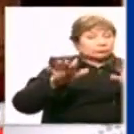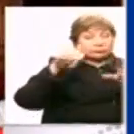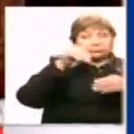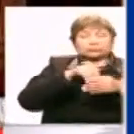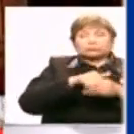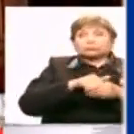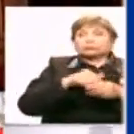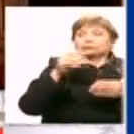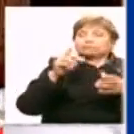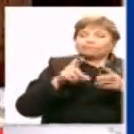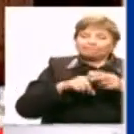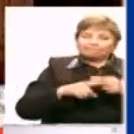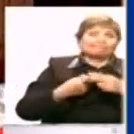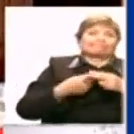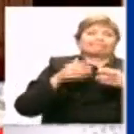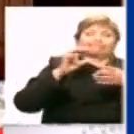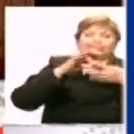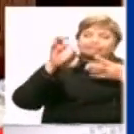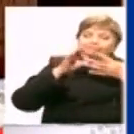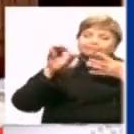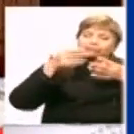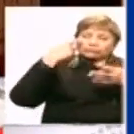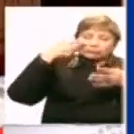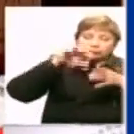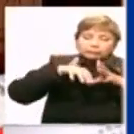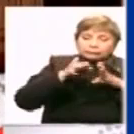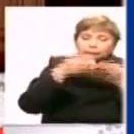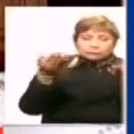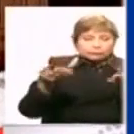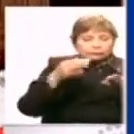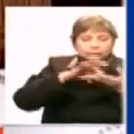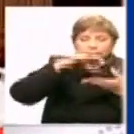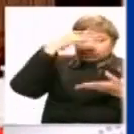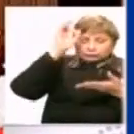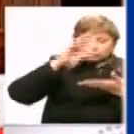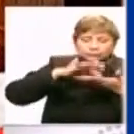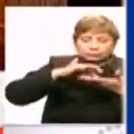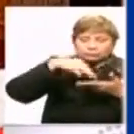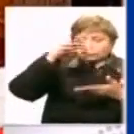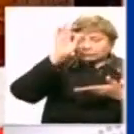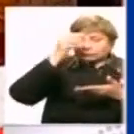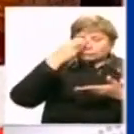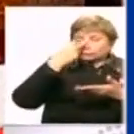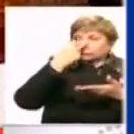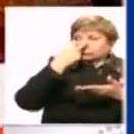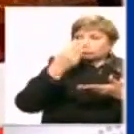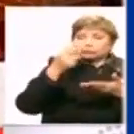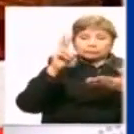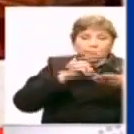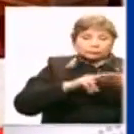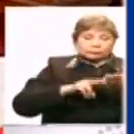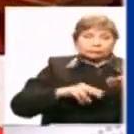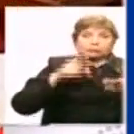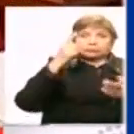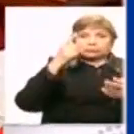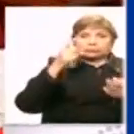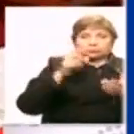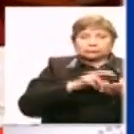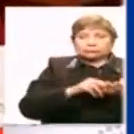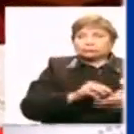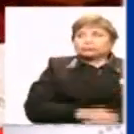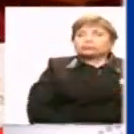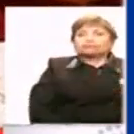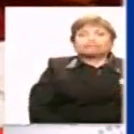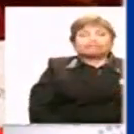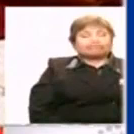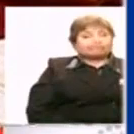la discusión, ¿cuál es el lugar que va a tener en todo esto la discusión sobre el tema de la Asamblea Constituyente? Es decir, que